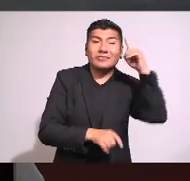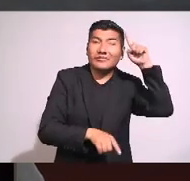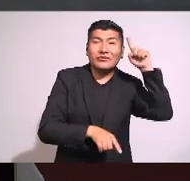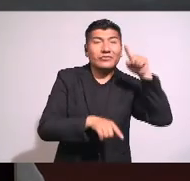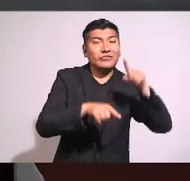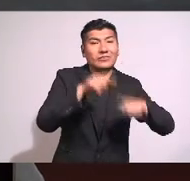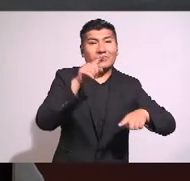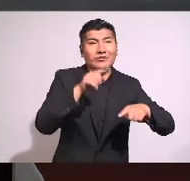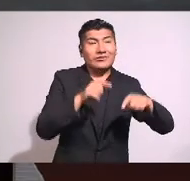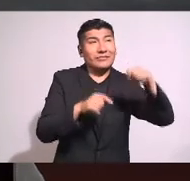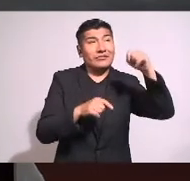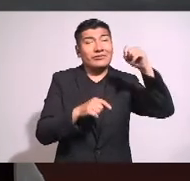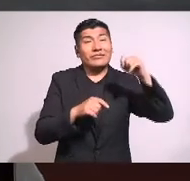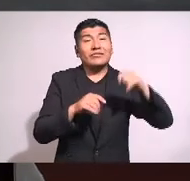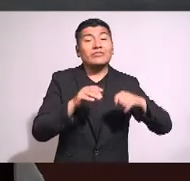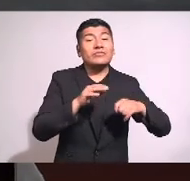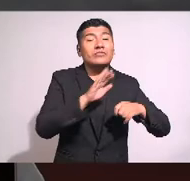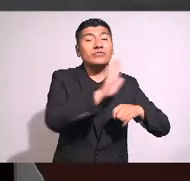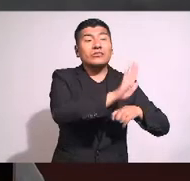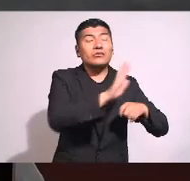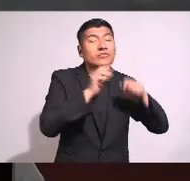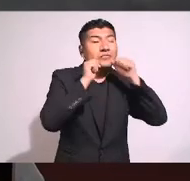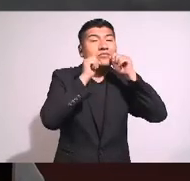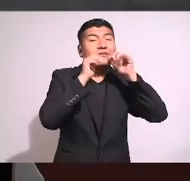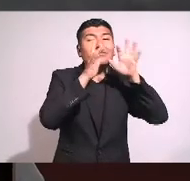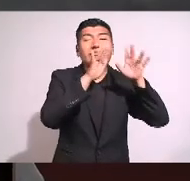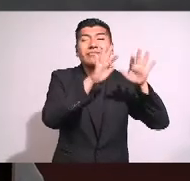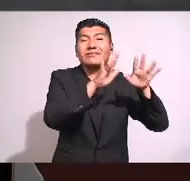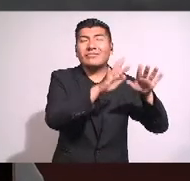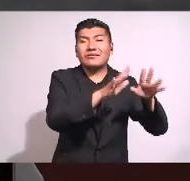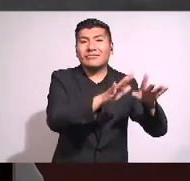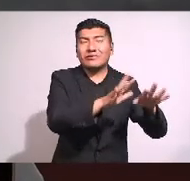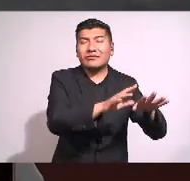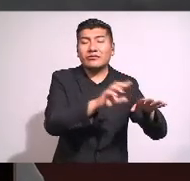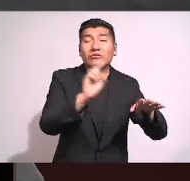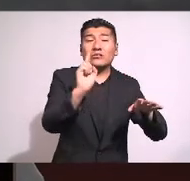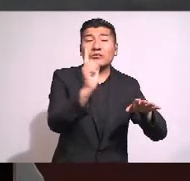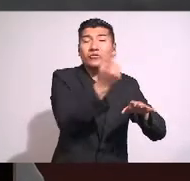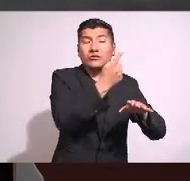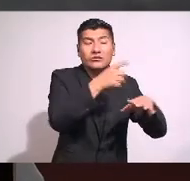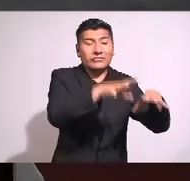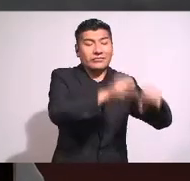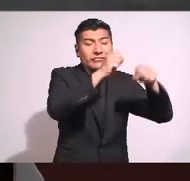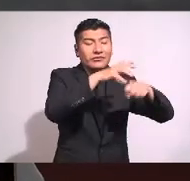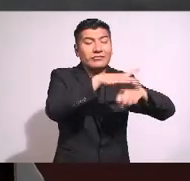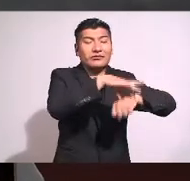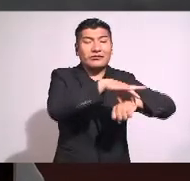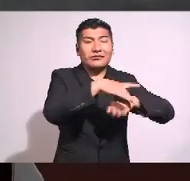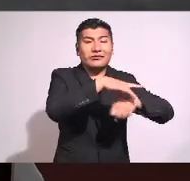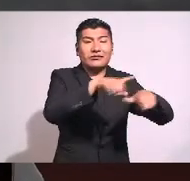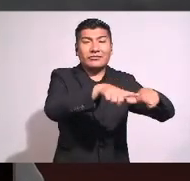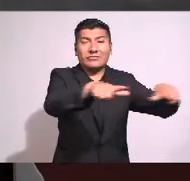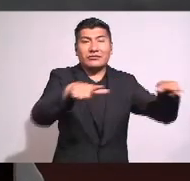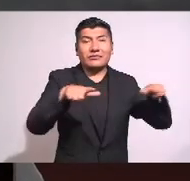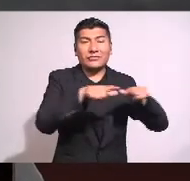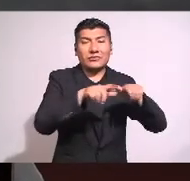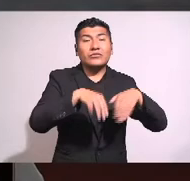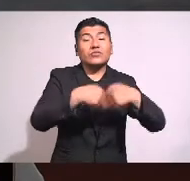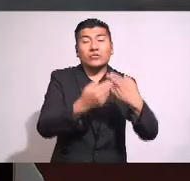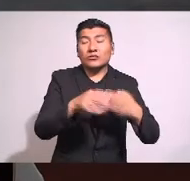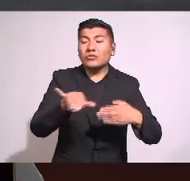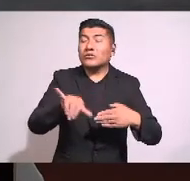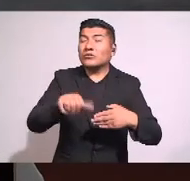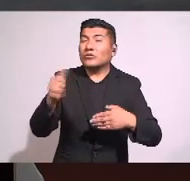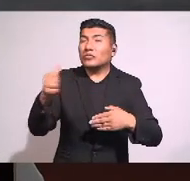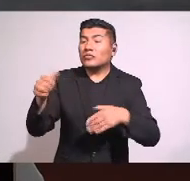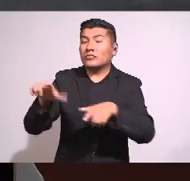reducir la bendición a la sola posesión de la tierra, como los otros